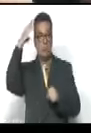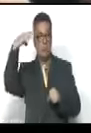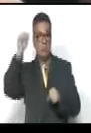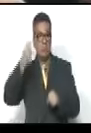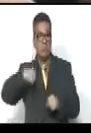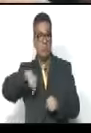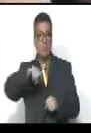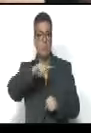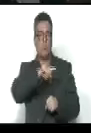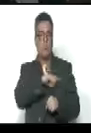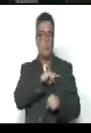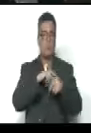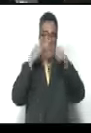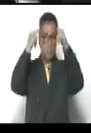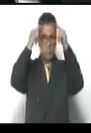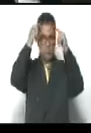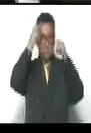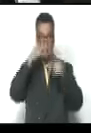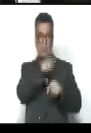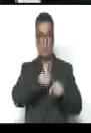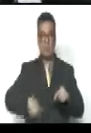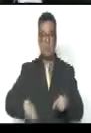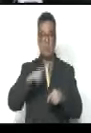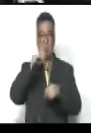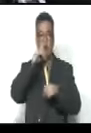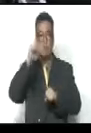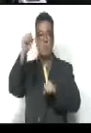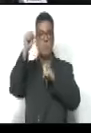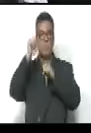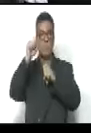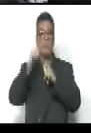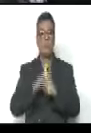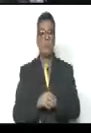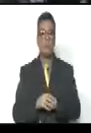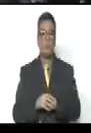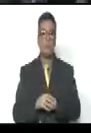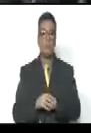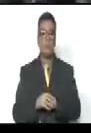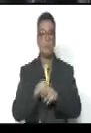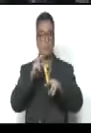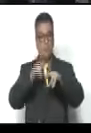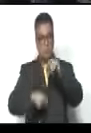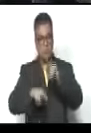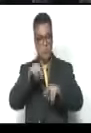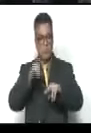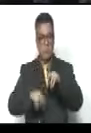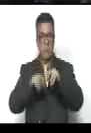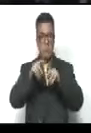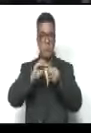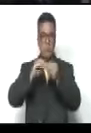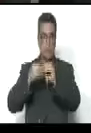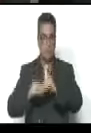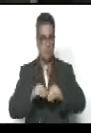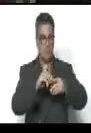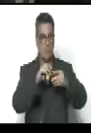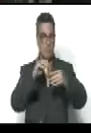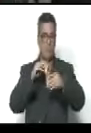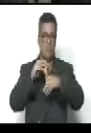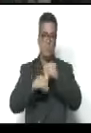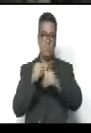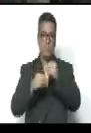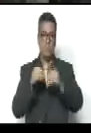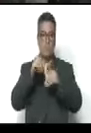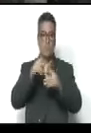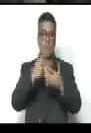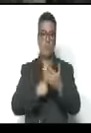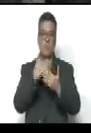de nuestro querido Hugo Chávez fue el presidente Nicolás Maduro, con la construcción, con el diseño y con la ejecución de